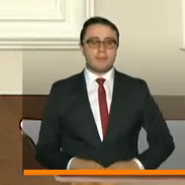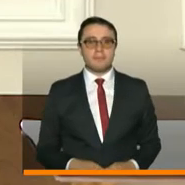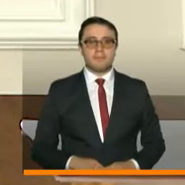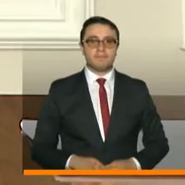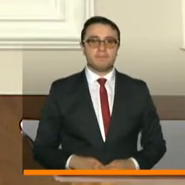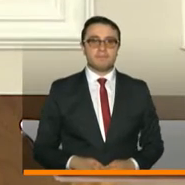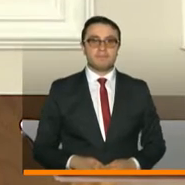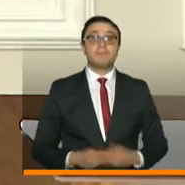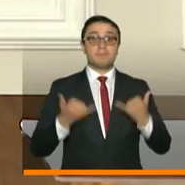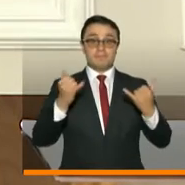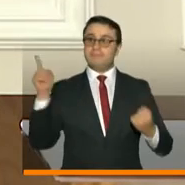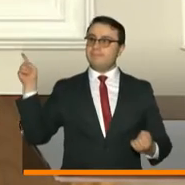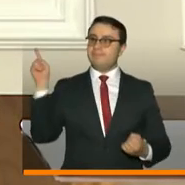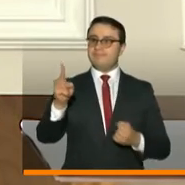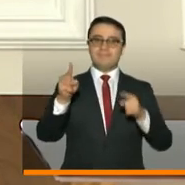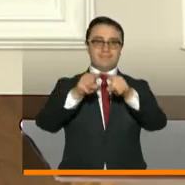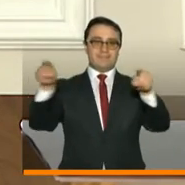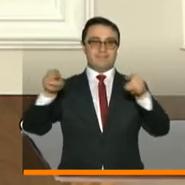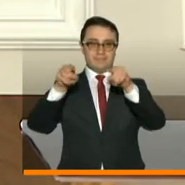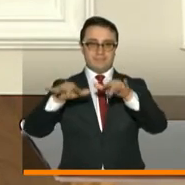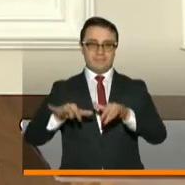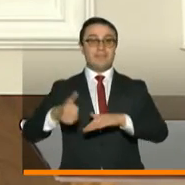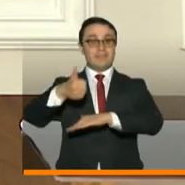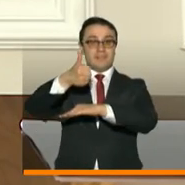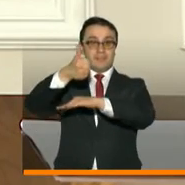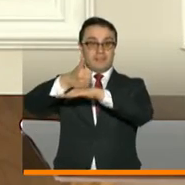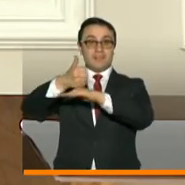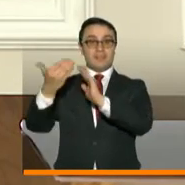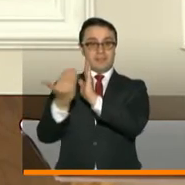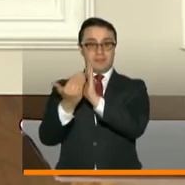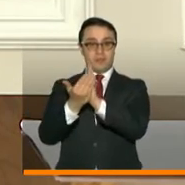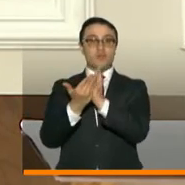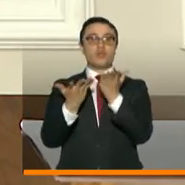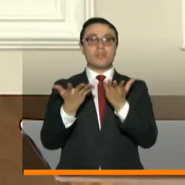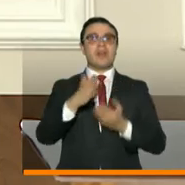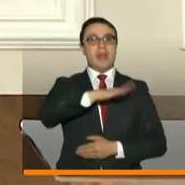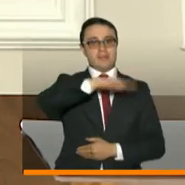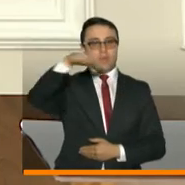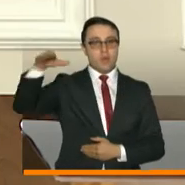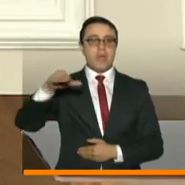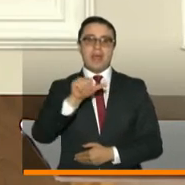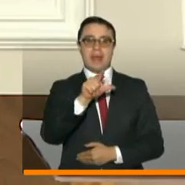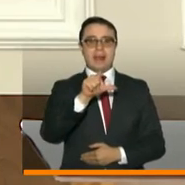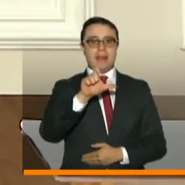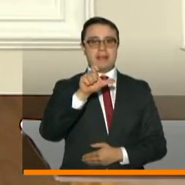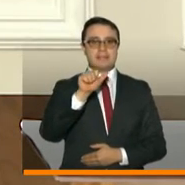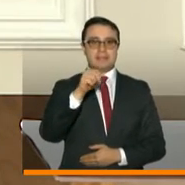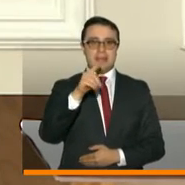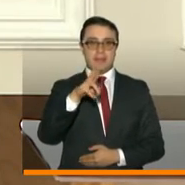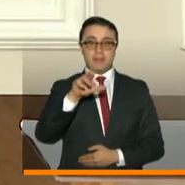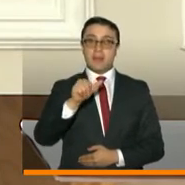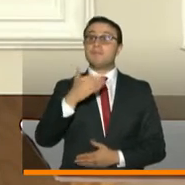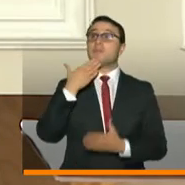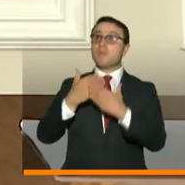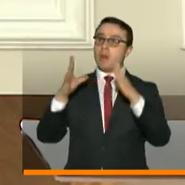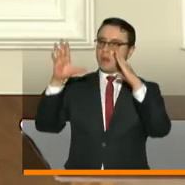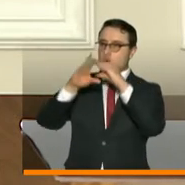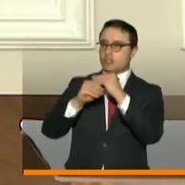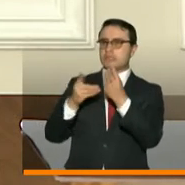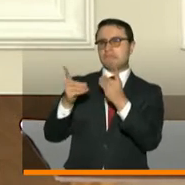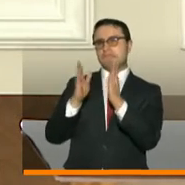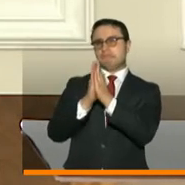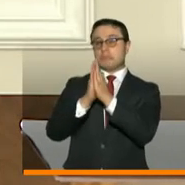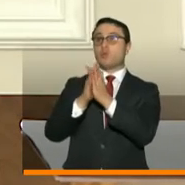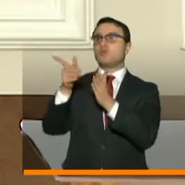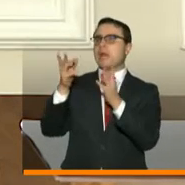Y está con nosotros la secretaria de Educación del Departamento de Antioquia, Alexandra Peláez. Secretaria, muy buenas noches. Yo le pediría que de manera